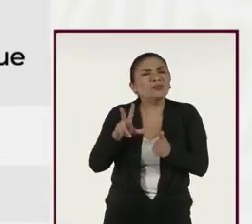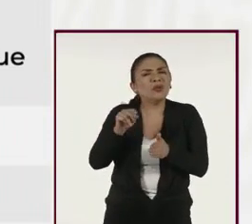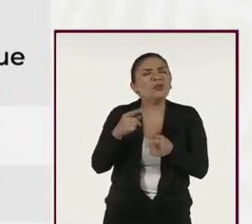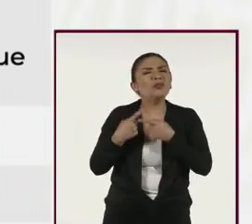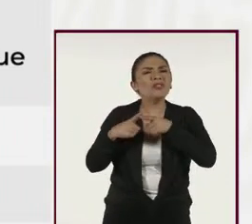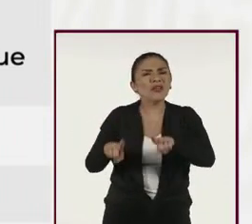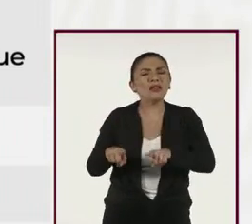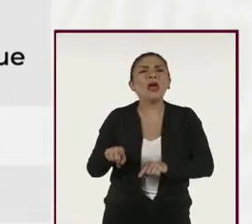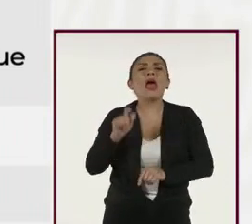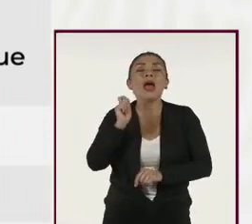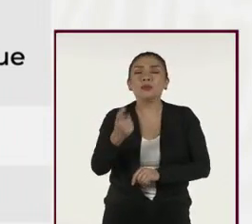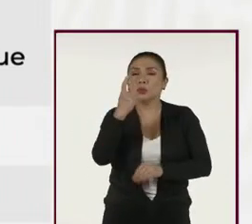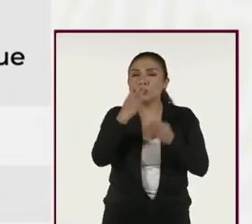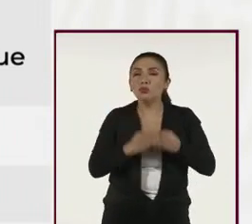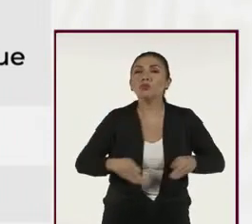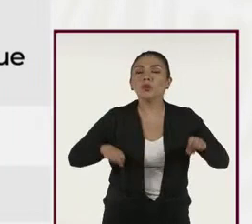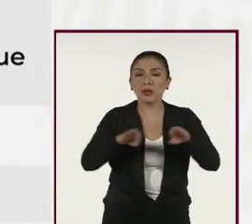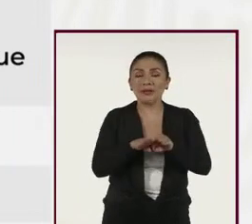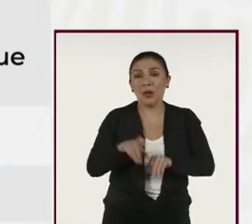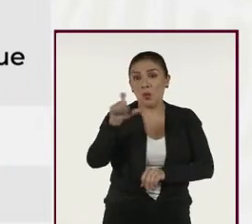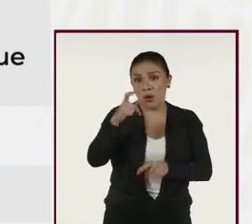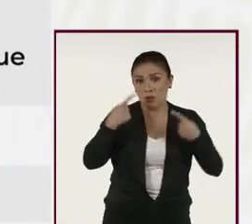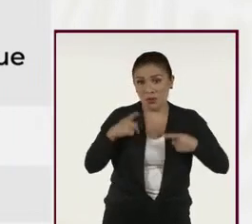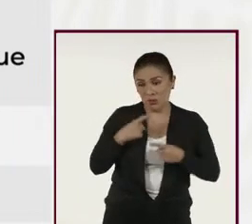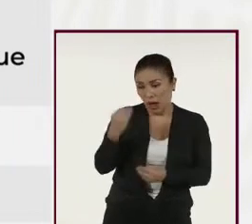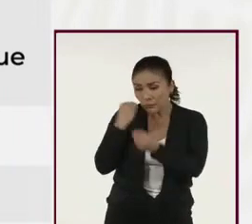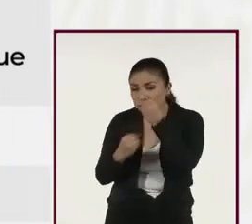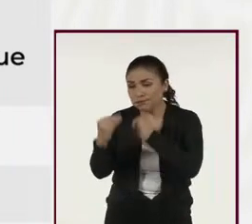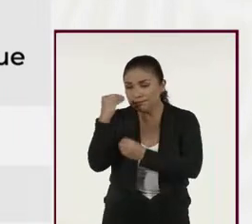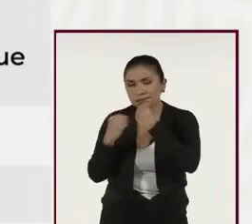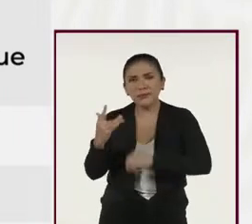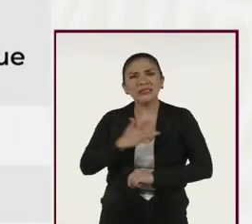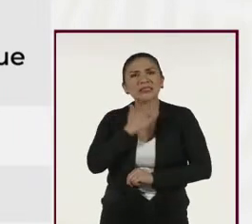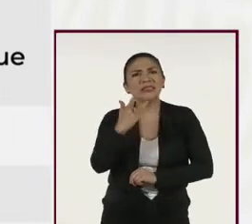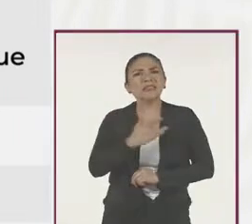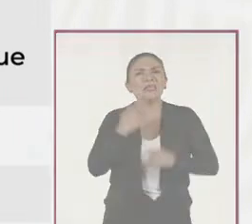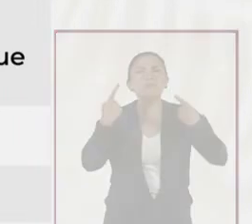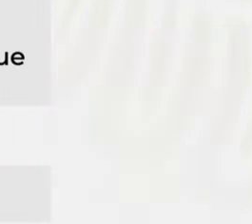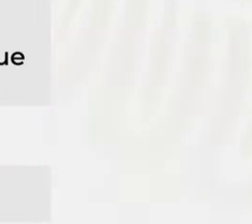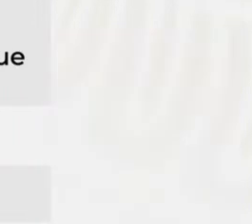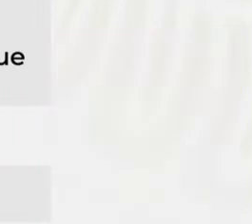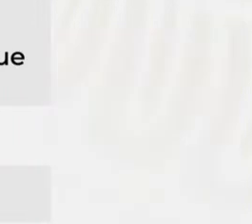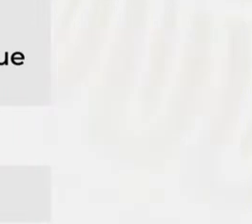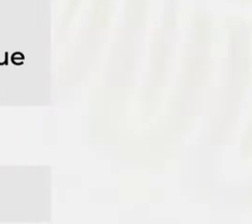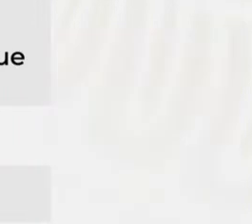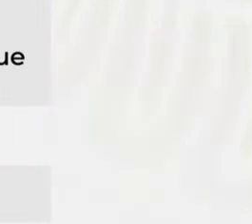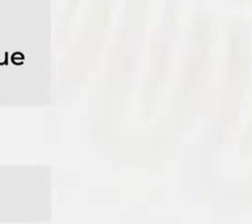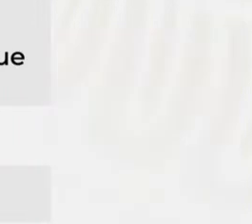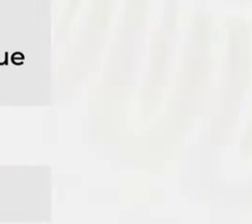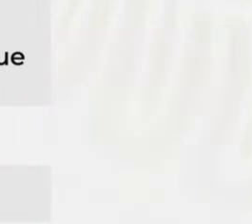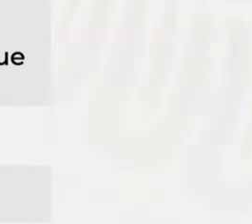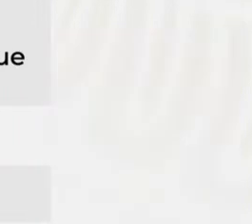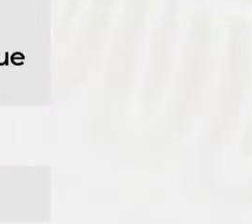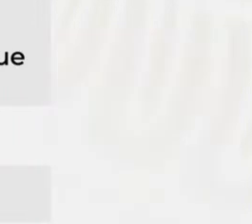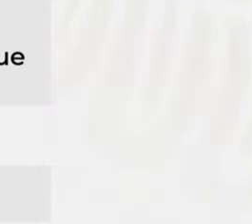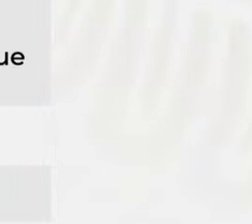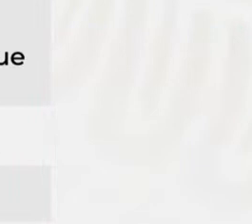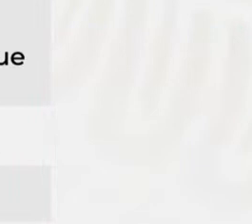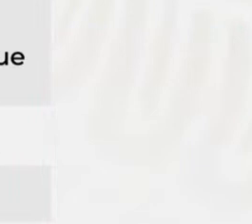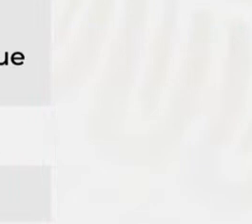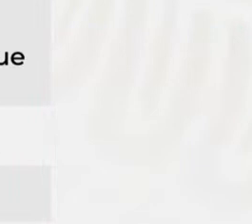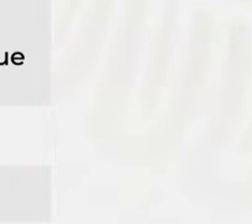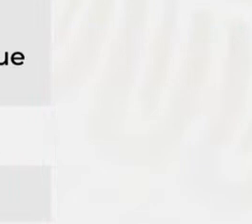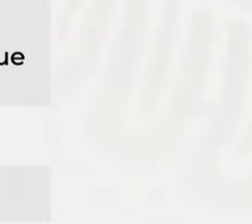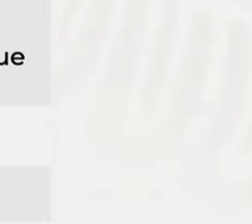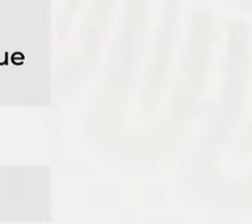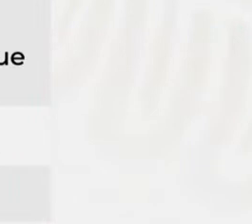peso. Algo importante es que estos atracones generan una sensación de malestar en la persona y se tiene que presentar por lo menos una vez